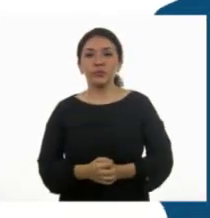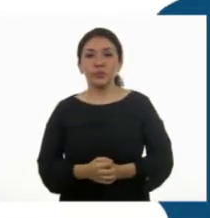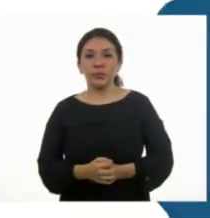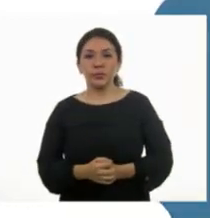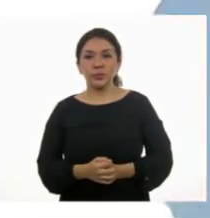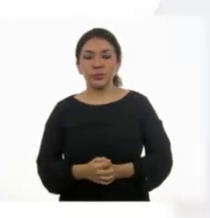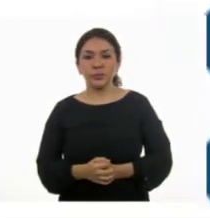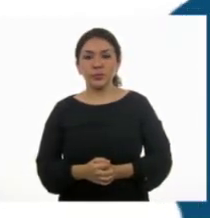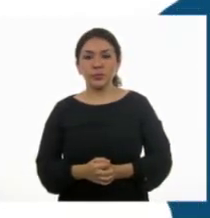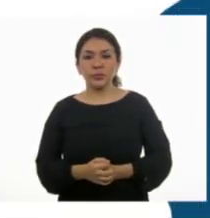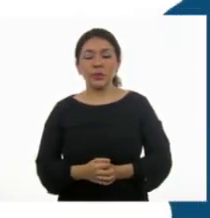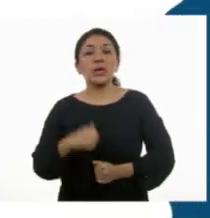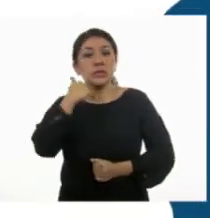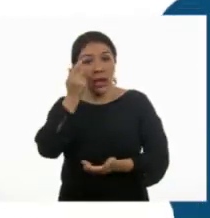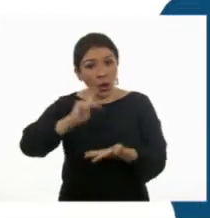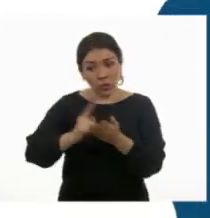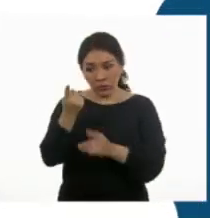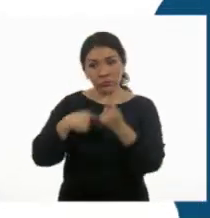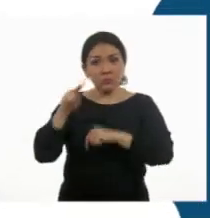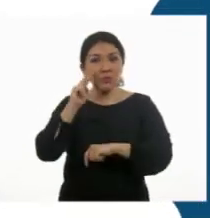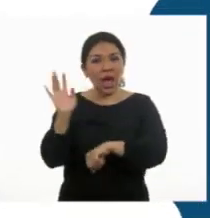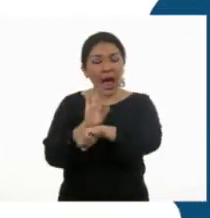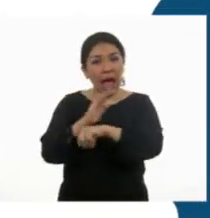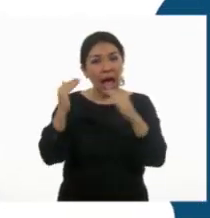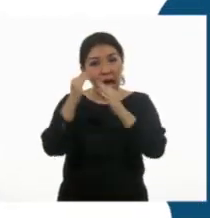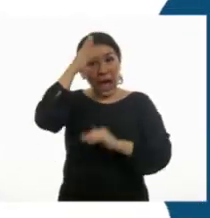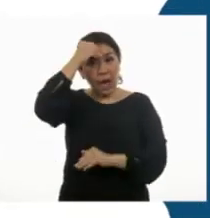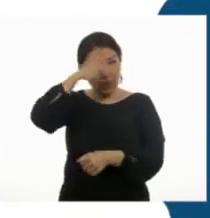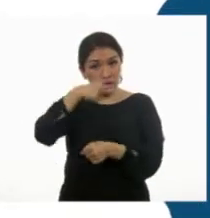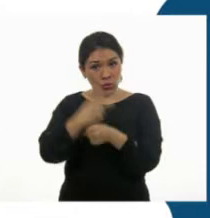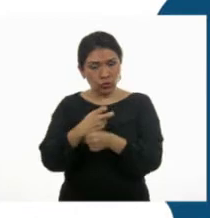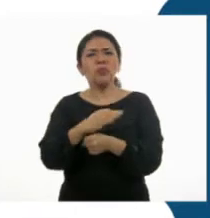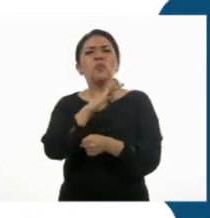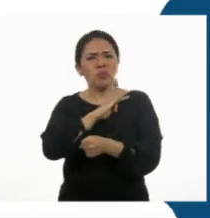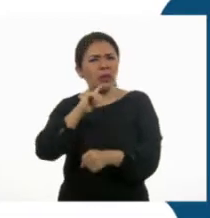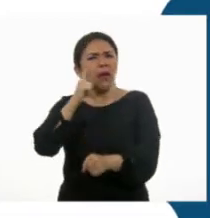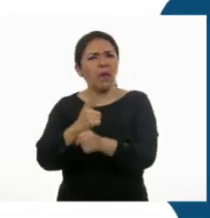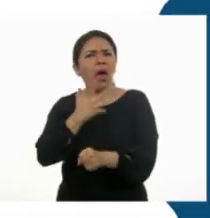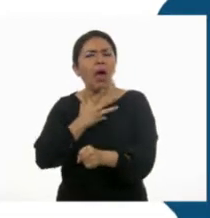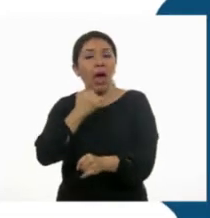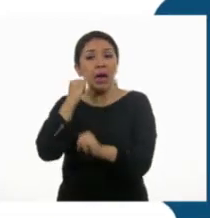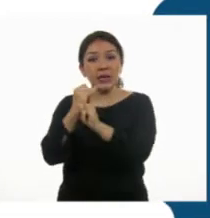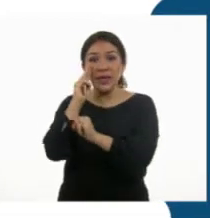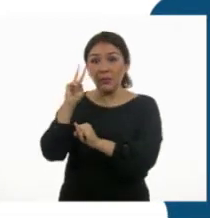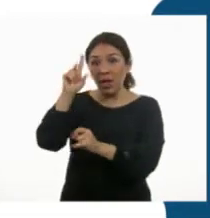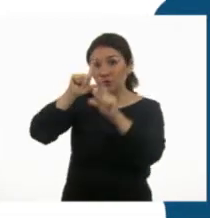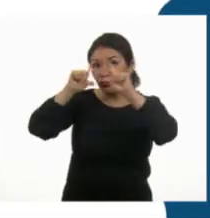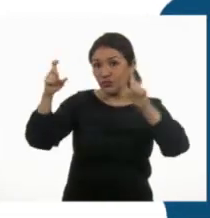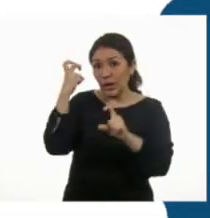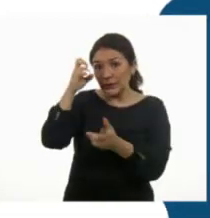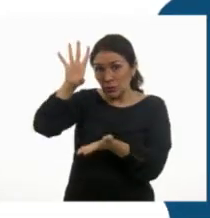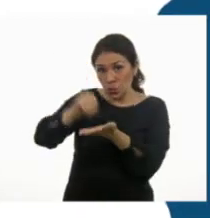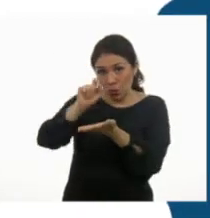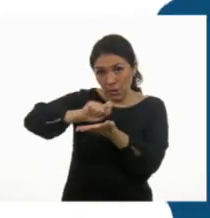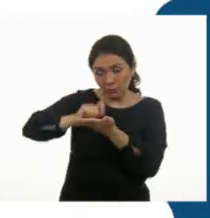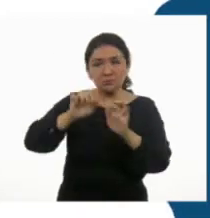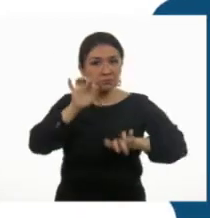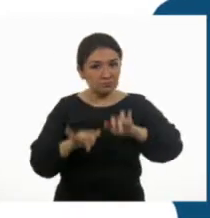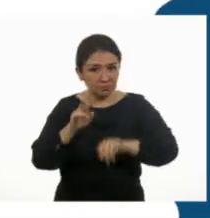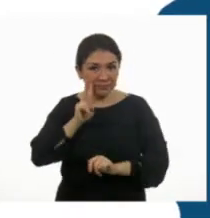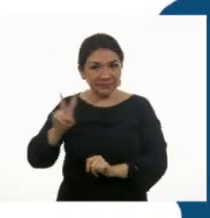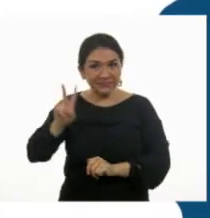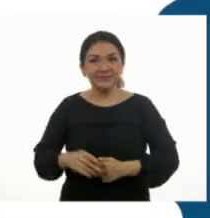conalitech.cep.gob.mx. Si quieres volver a ver los programas de Aprende en Casa, los puedes encontrar en la siguiente liga: